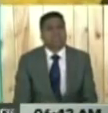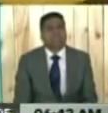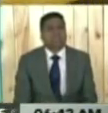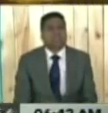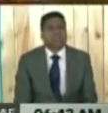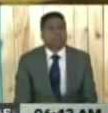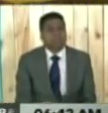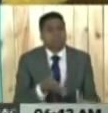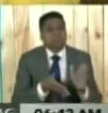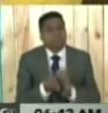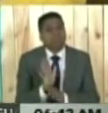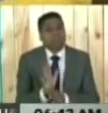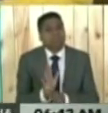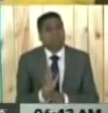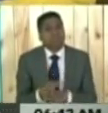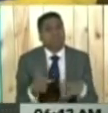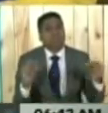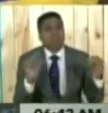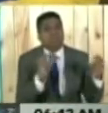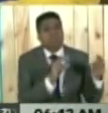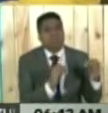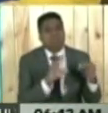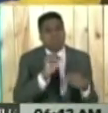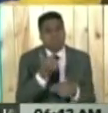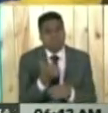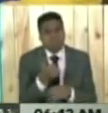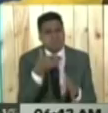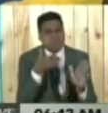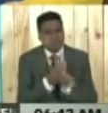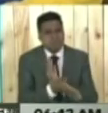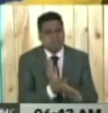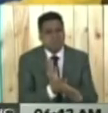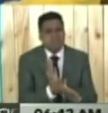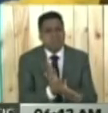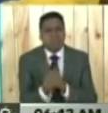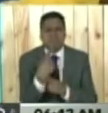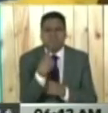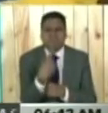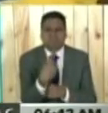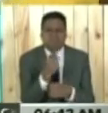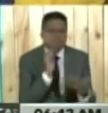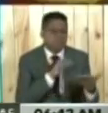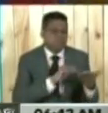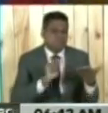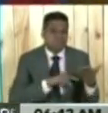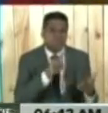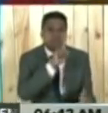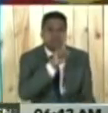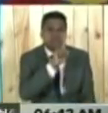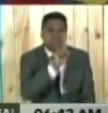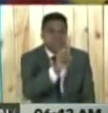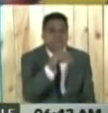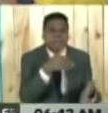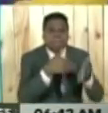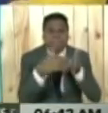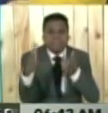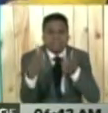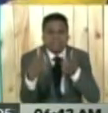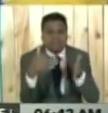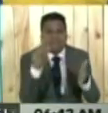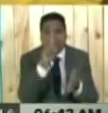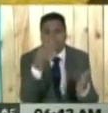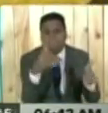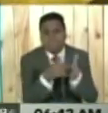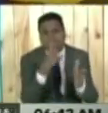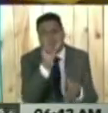del partido, un poco para identificar otros casos como este. Y como te comentaba, logramos identificar más de 1.000. Ahí mismo, bueno, empezamos a contactar a gente,